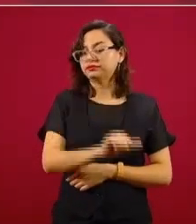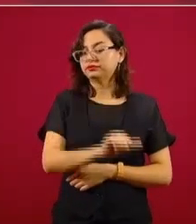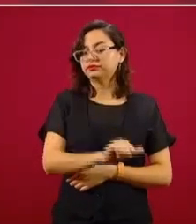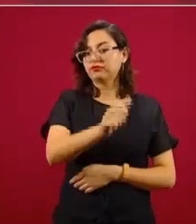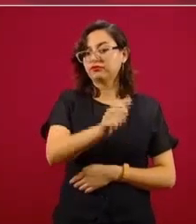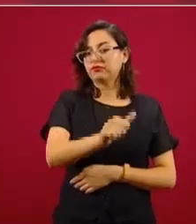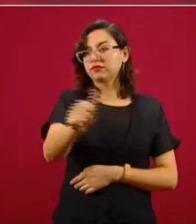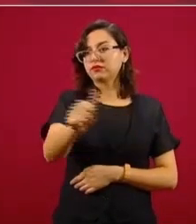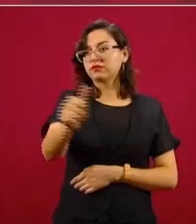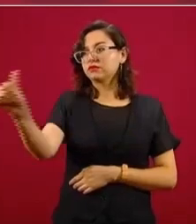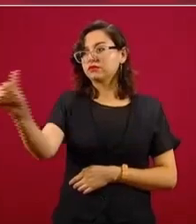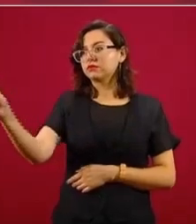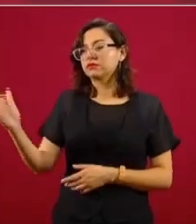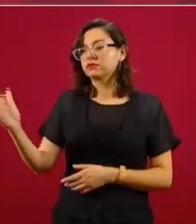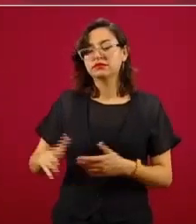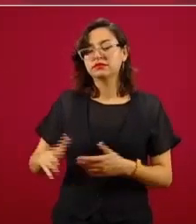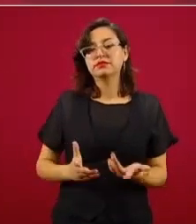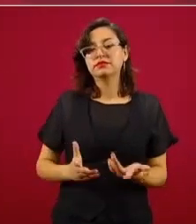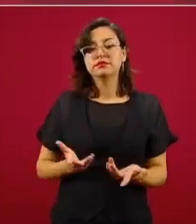y